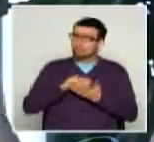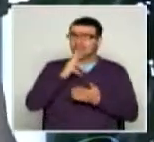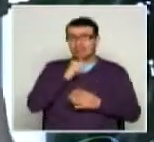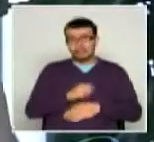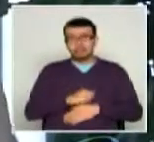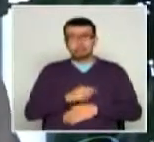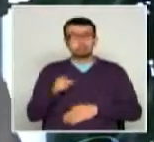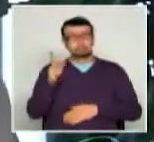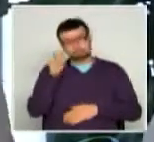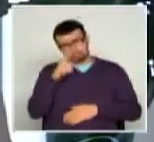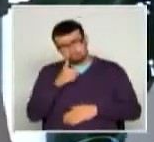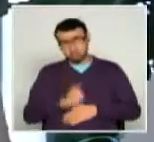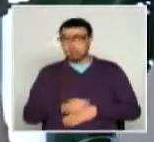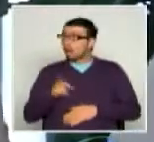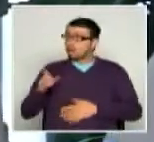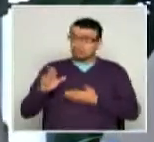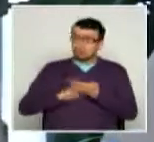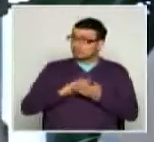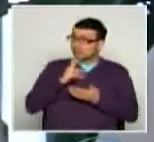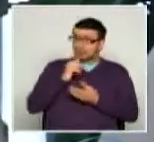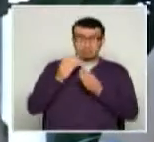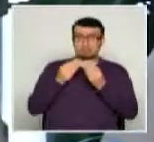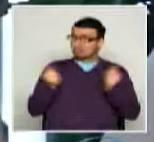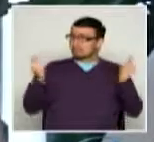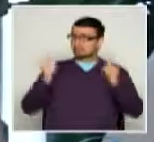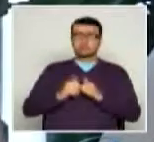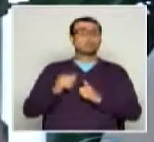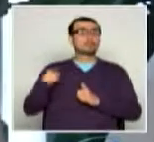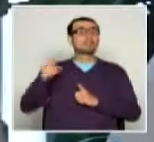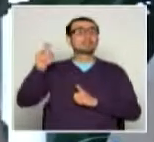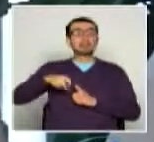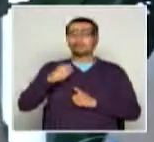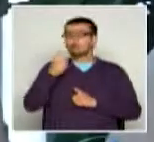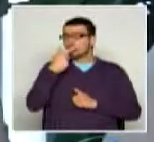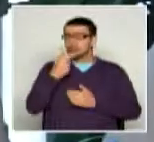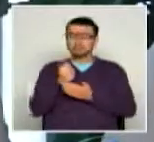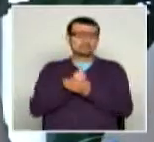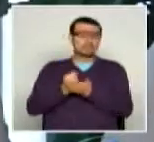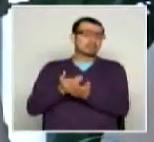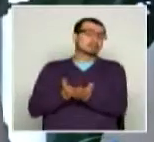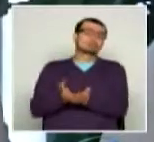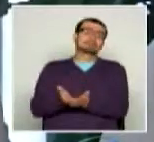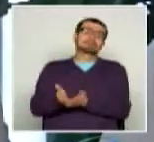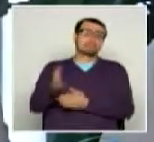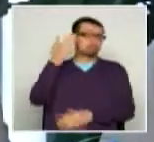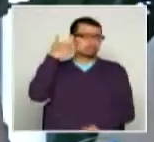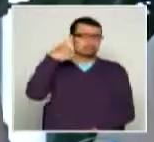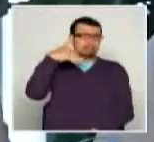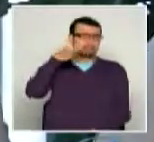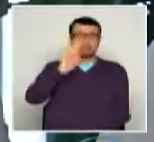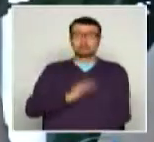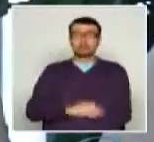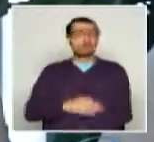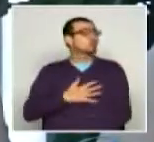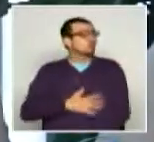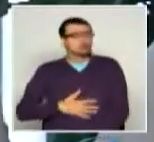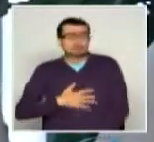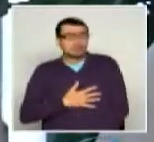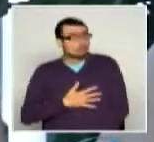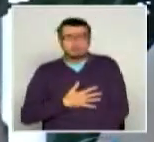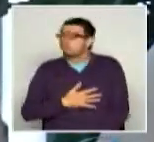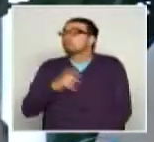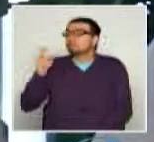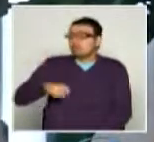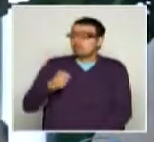suyo ya no tiene tratamiento. Usted tiene que tomar esto el resto de la vida. Es que me cae mal. No, lo tiene que